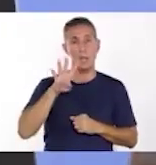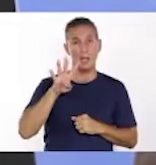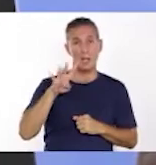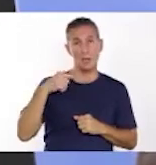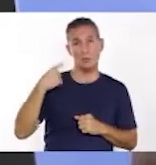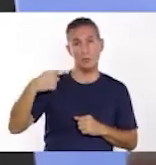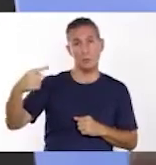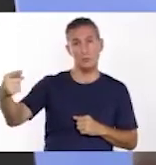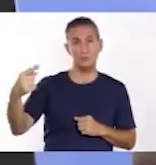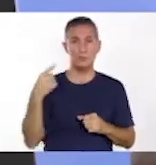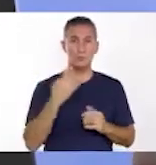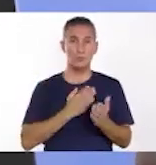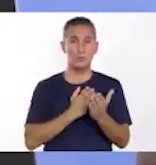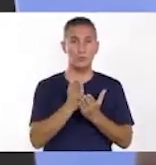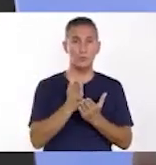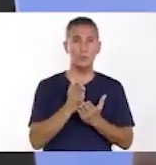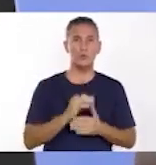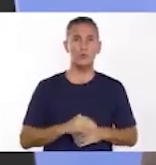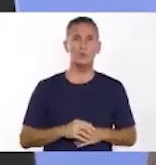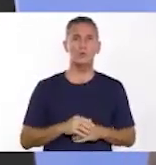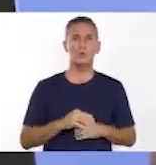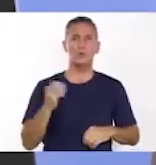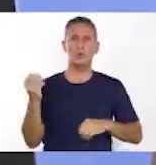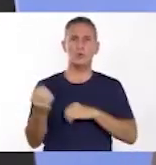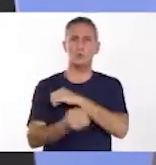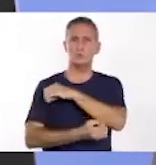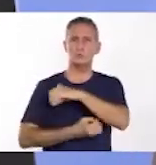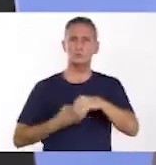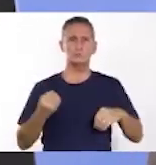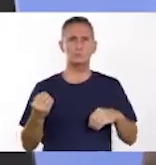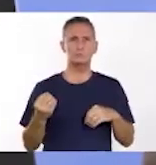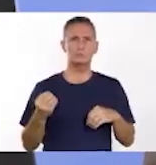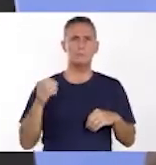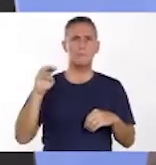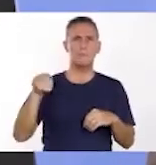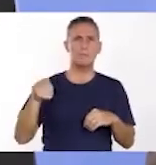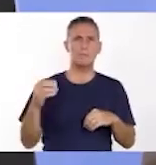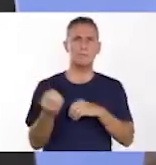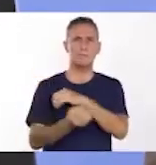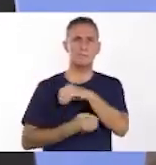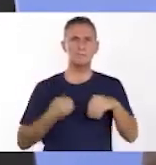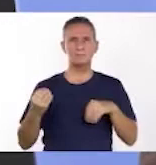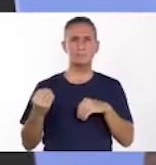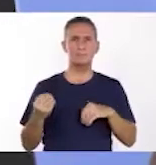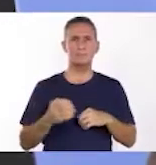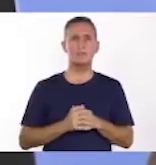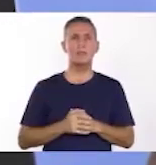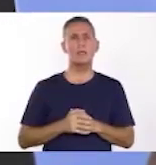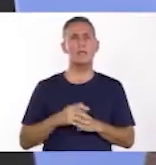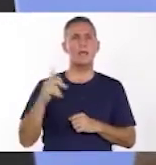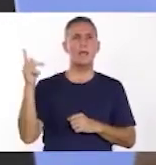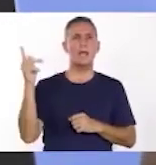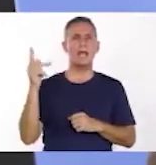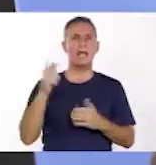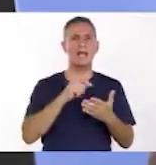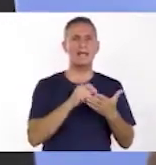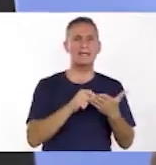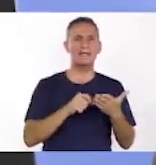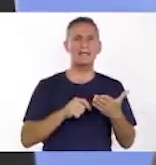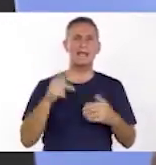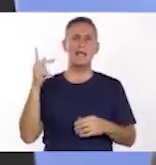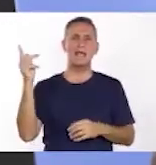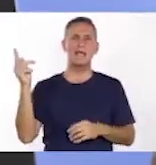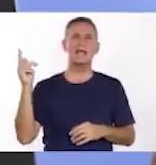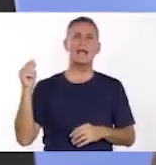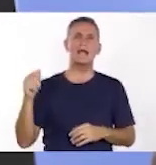En cuarto regular seguimos con La Metamorfosis, Franz Kafka. ¿Cuáles son las